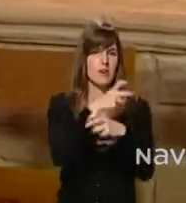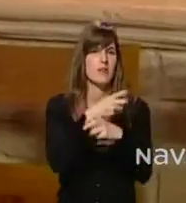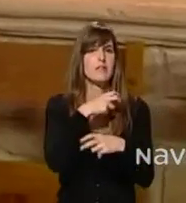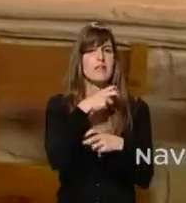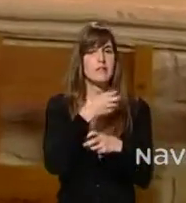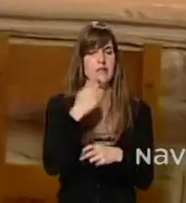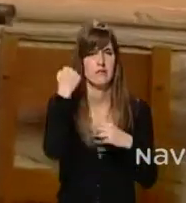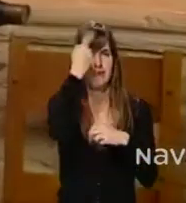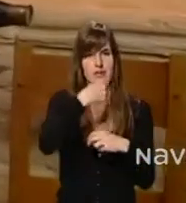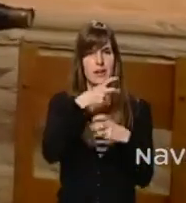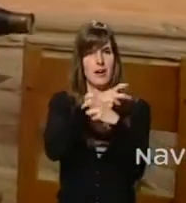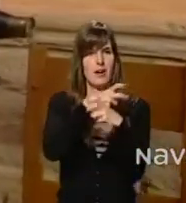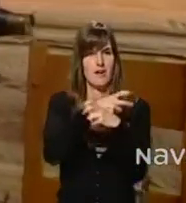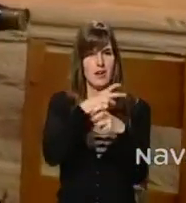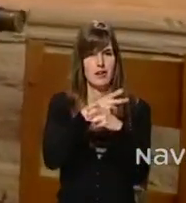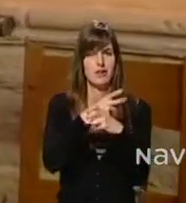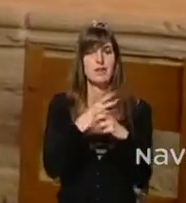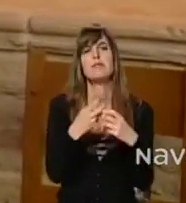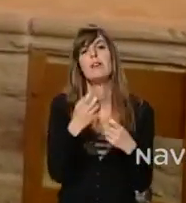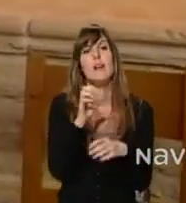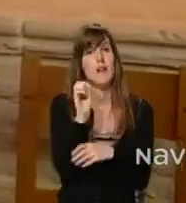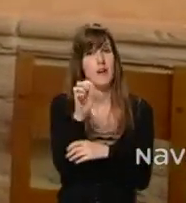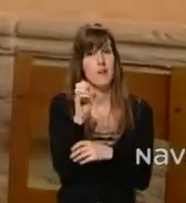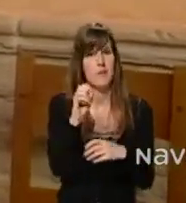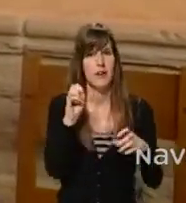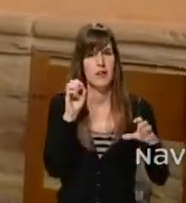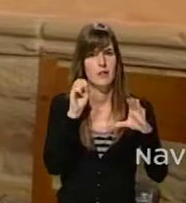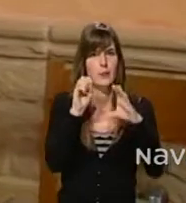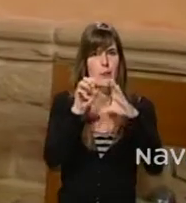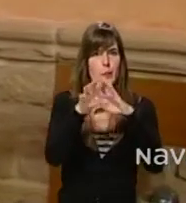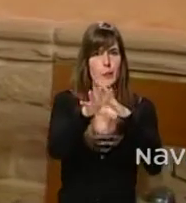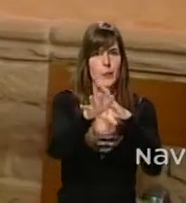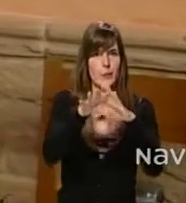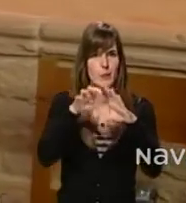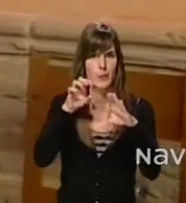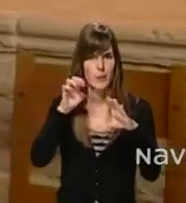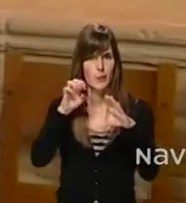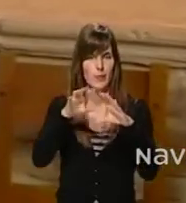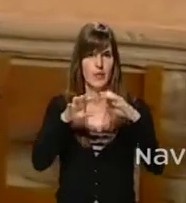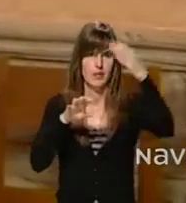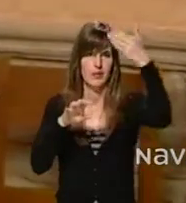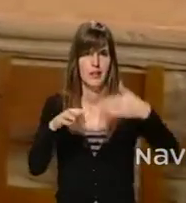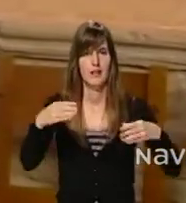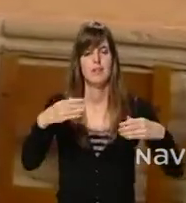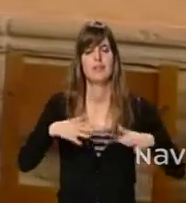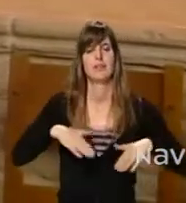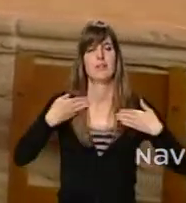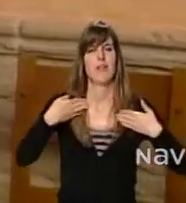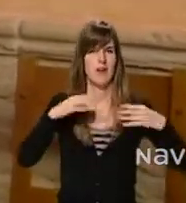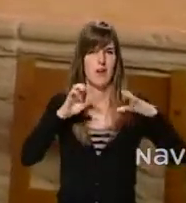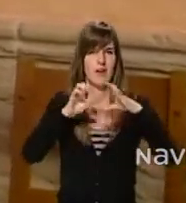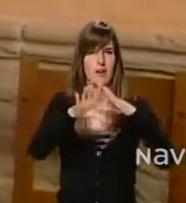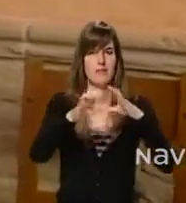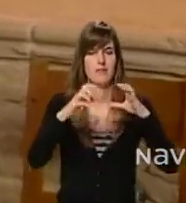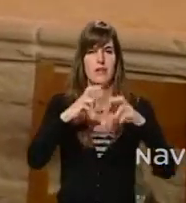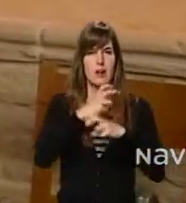que agarrando la lámpara te vas acercando o alejando de la sábana y esa calavera se va haciendo